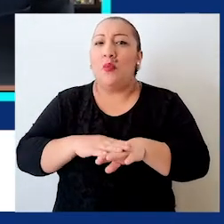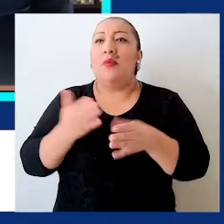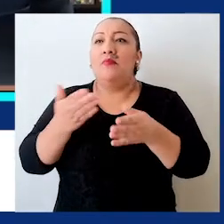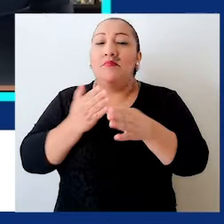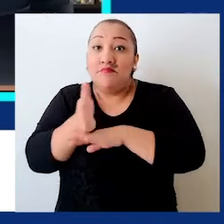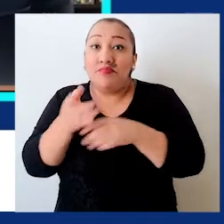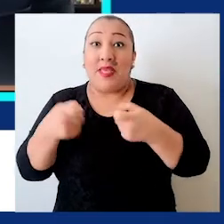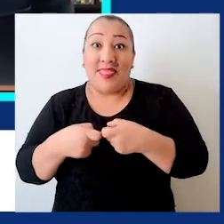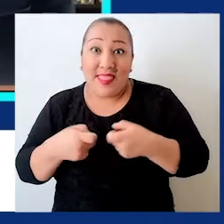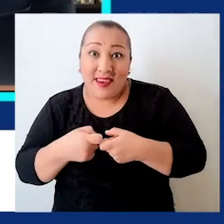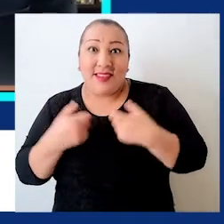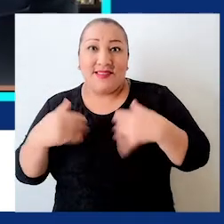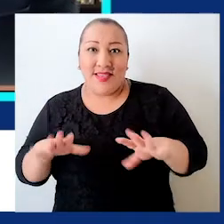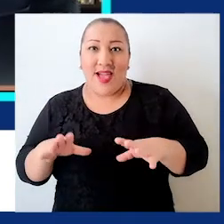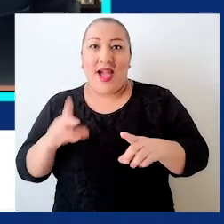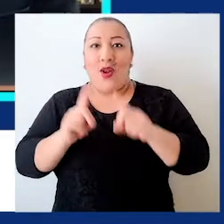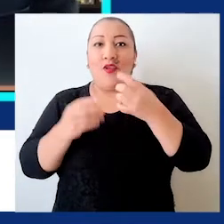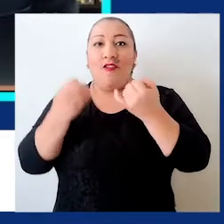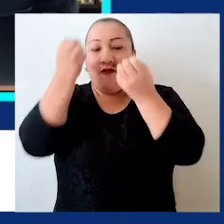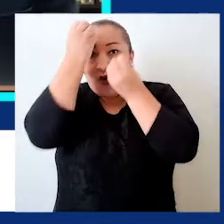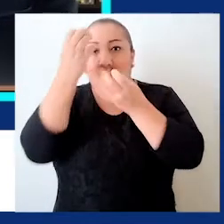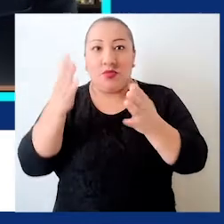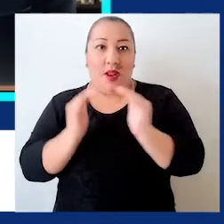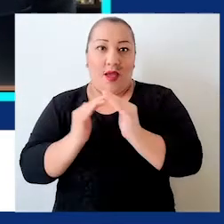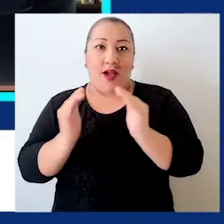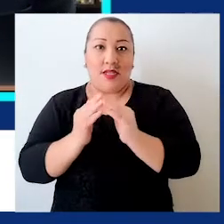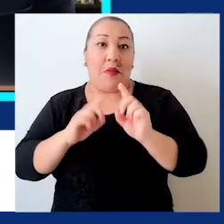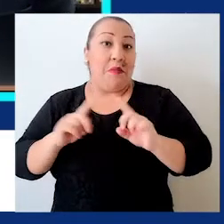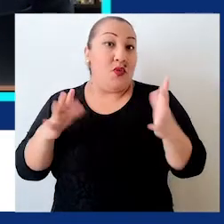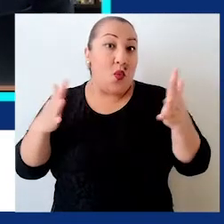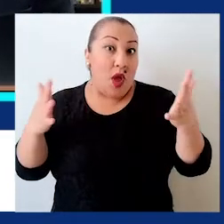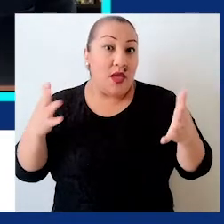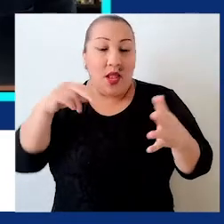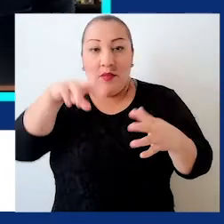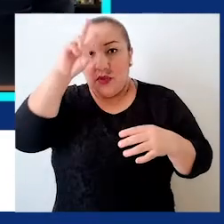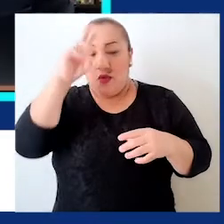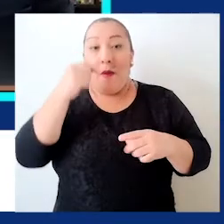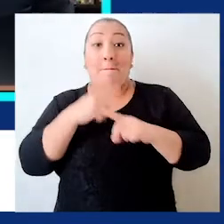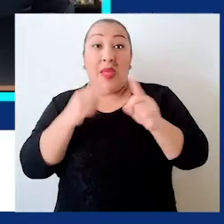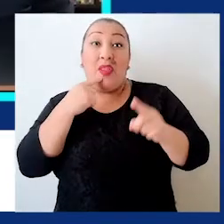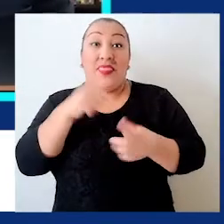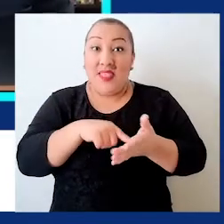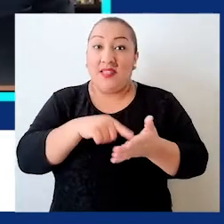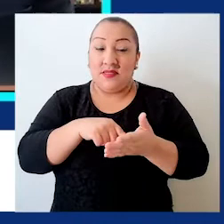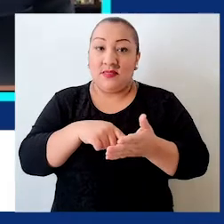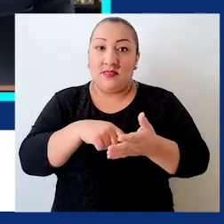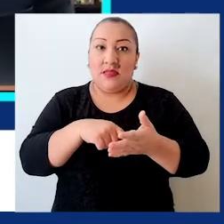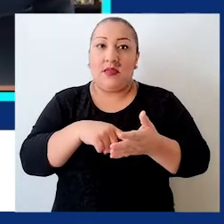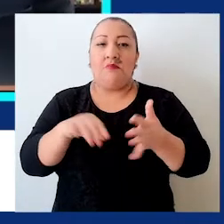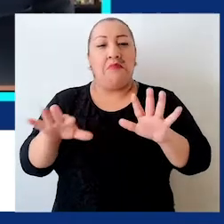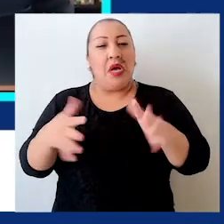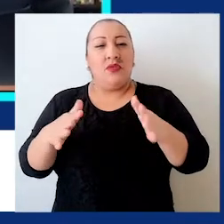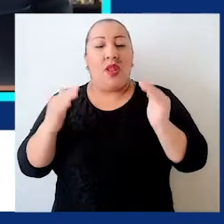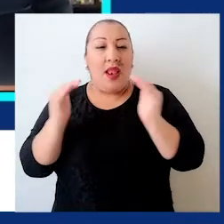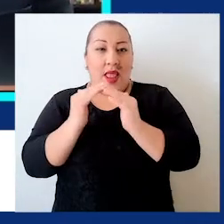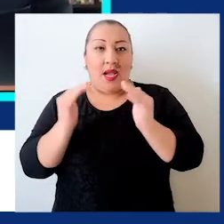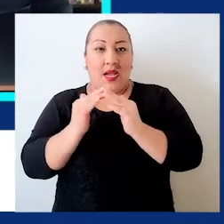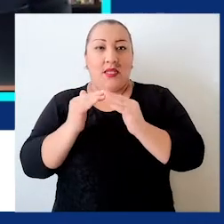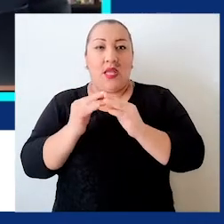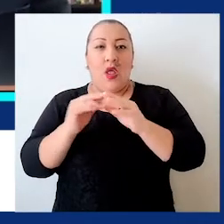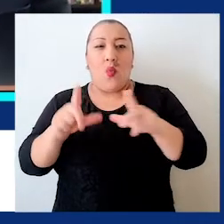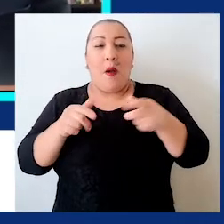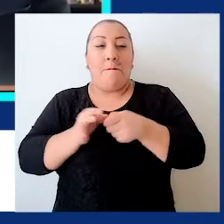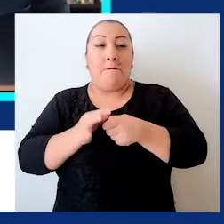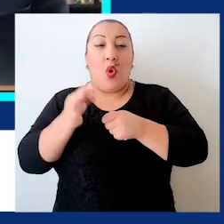acceso a Internet y a tecnologías de la información en los hogares del país ha reportado que en los hogares de zona